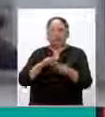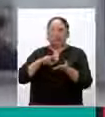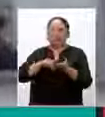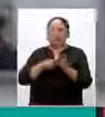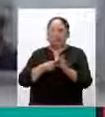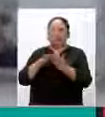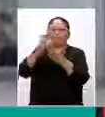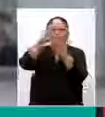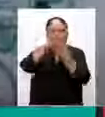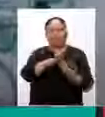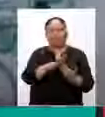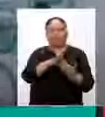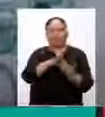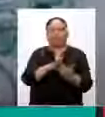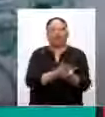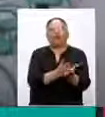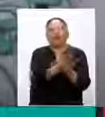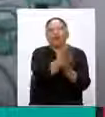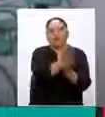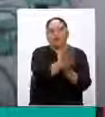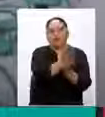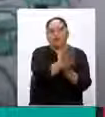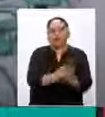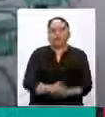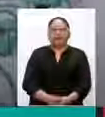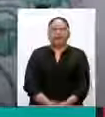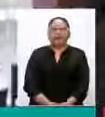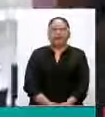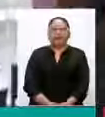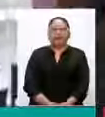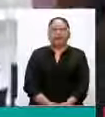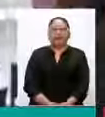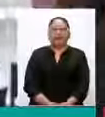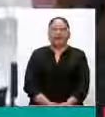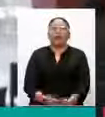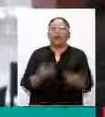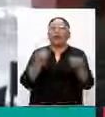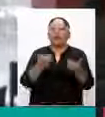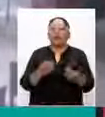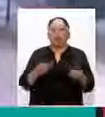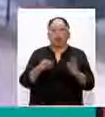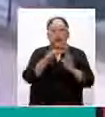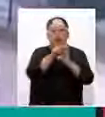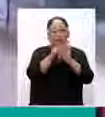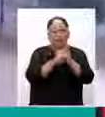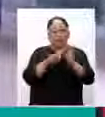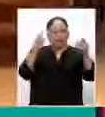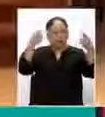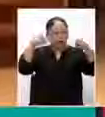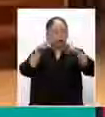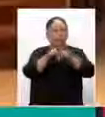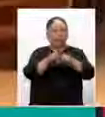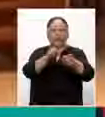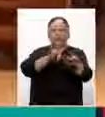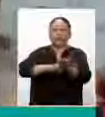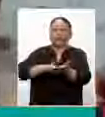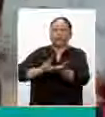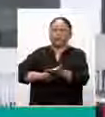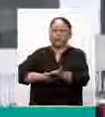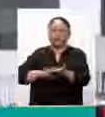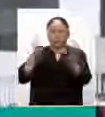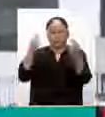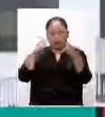derechos fundamentales. Ahora bien, más allá de estar de acuerdo o no con la norma, donde nosotros no vemos ningún óbice